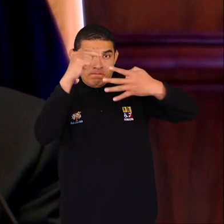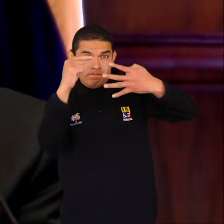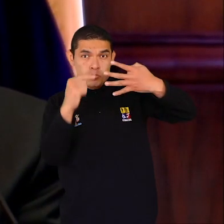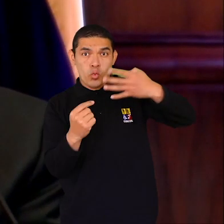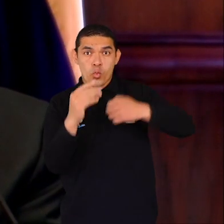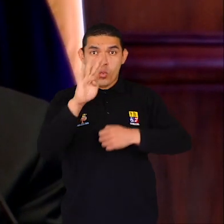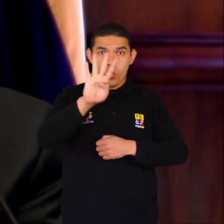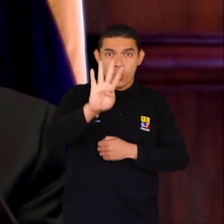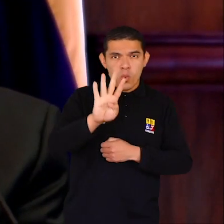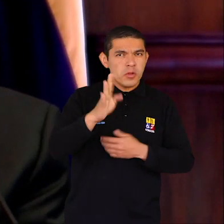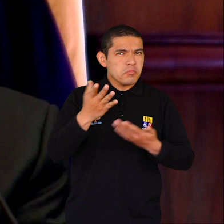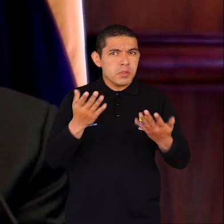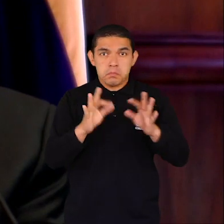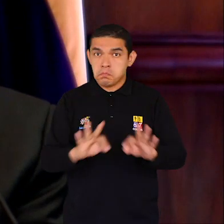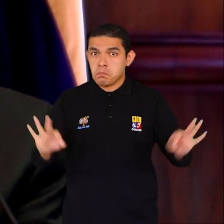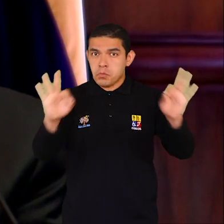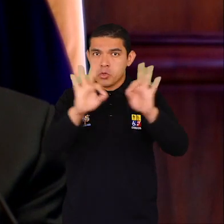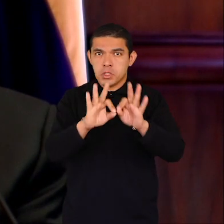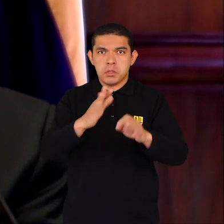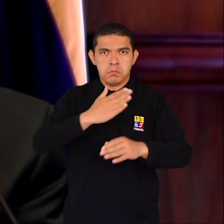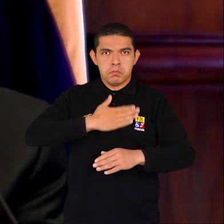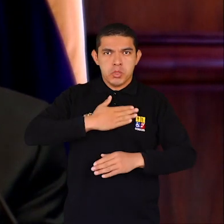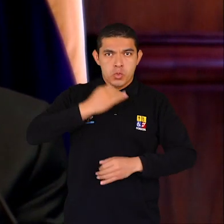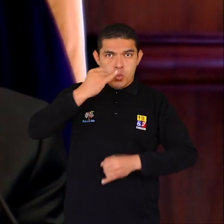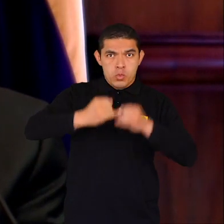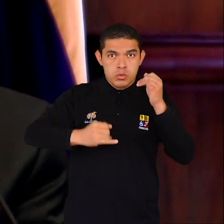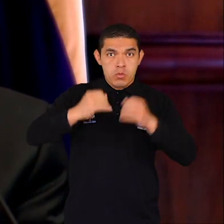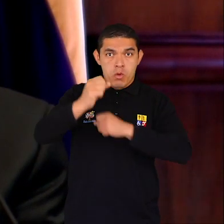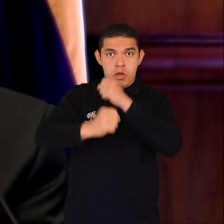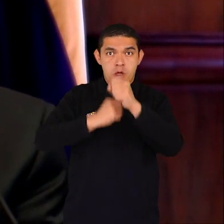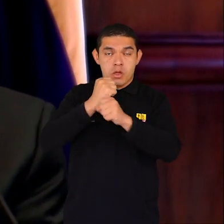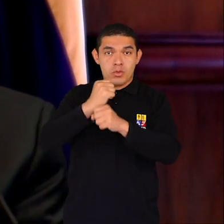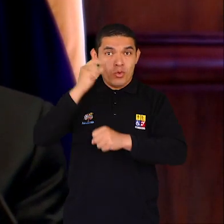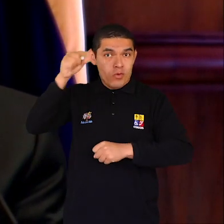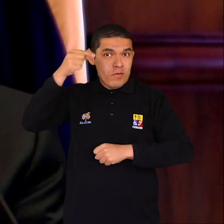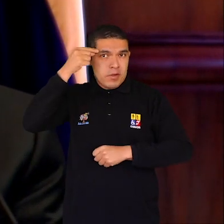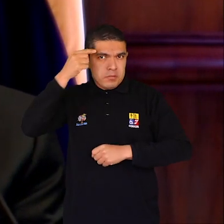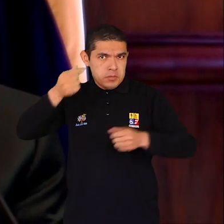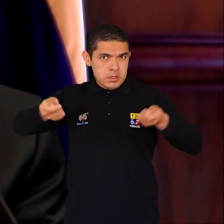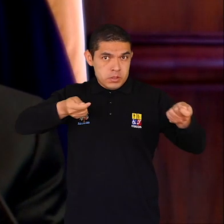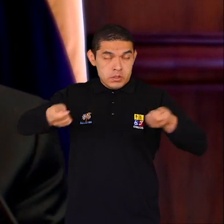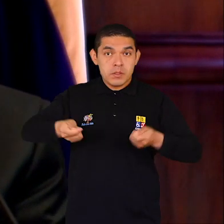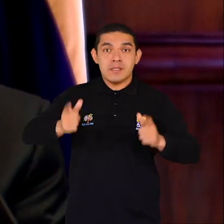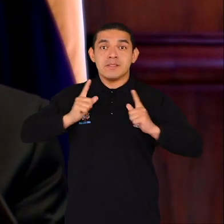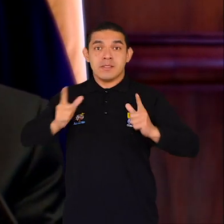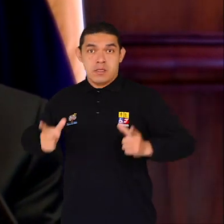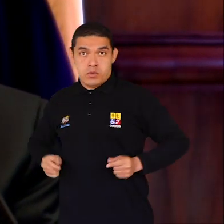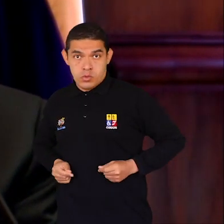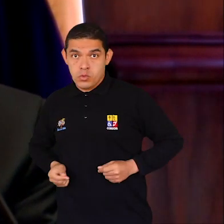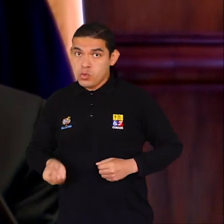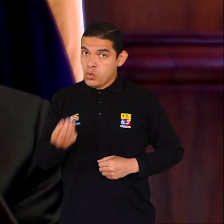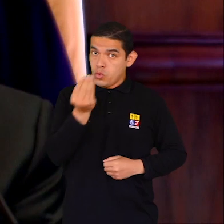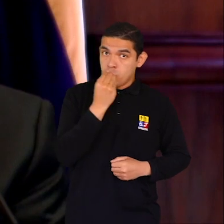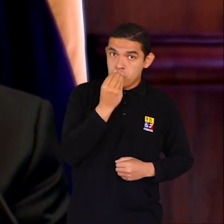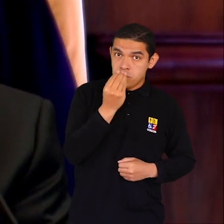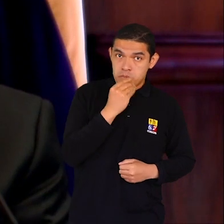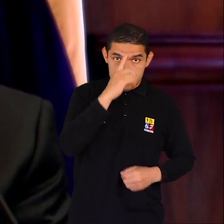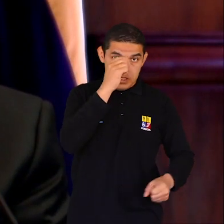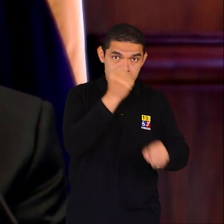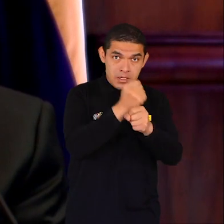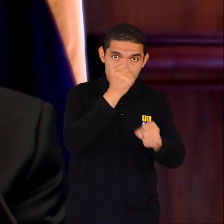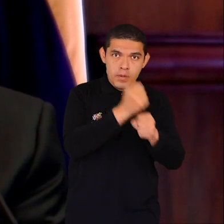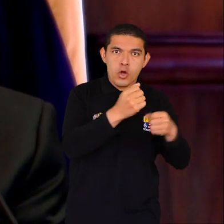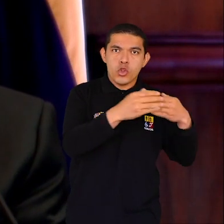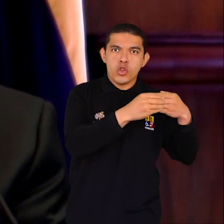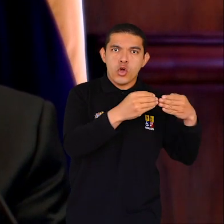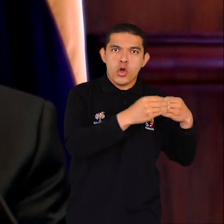estos serán los cuatro pilares de mi último año de gobierno: salud, alimentación, empleo y